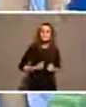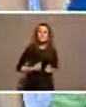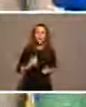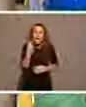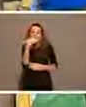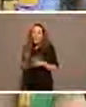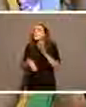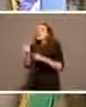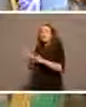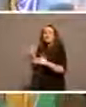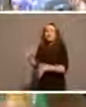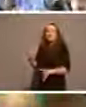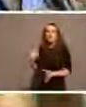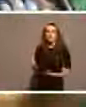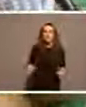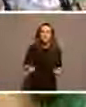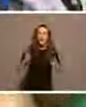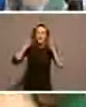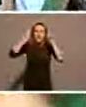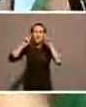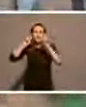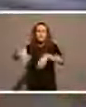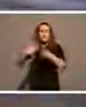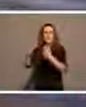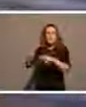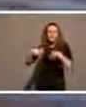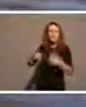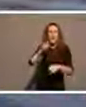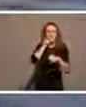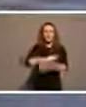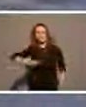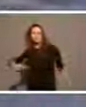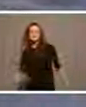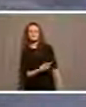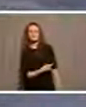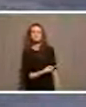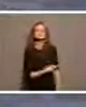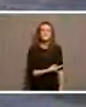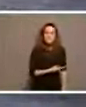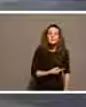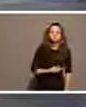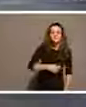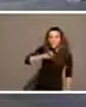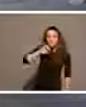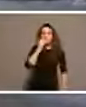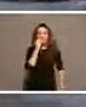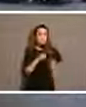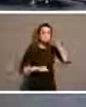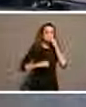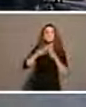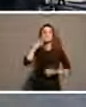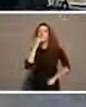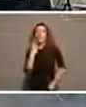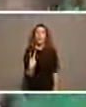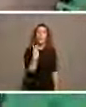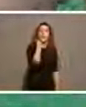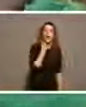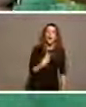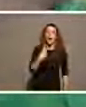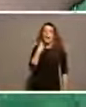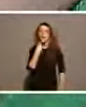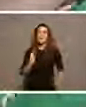confundirá. La reforma educativa al paro lo mandará. Protestan los jubilados, reforma